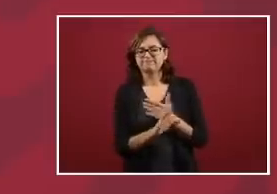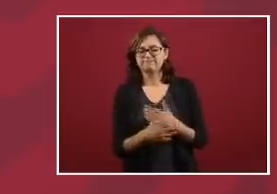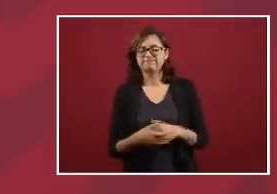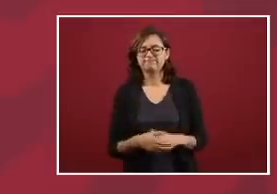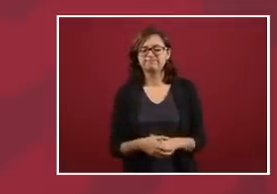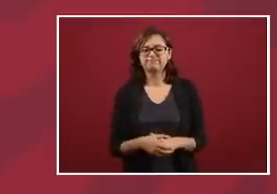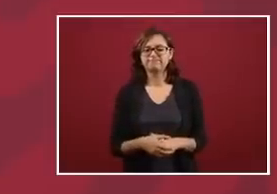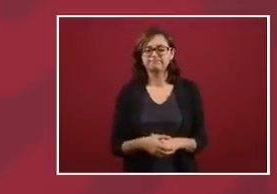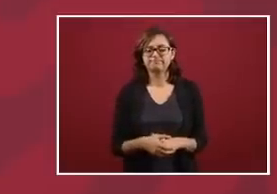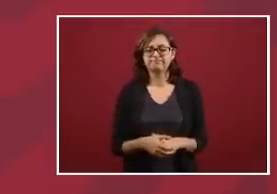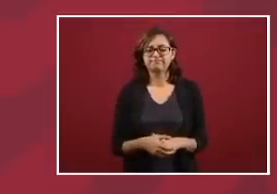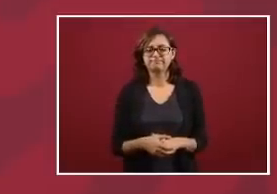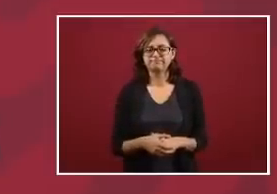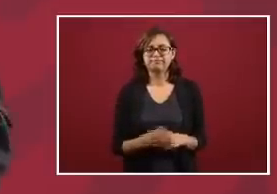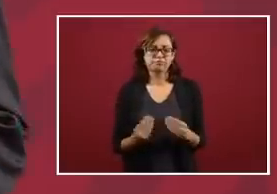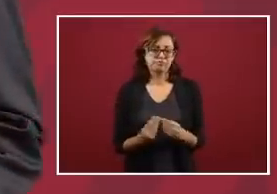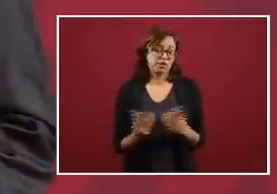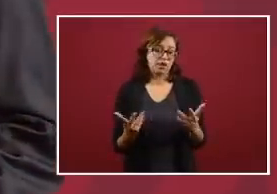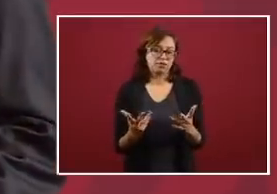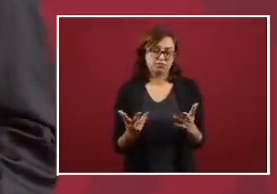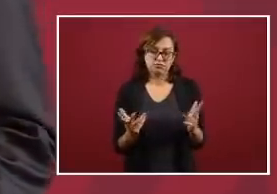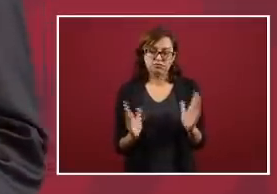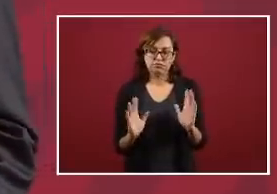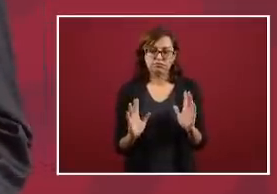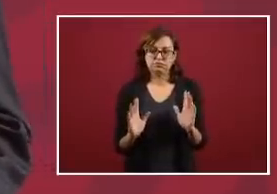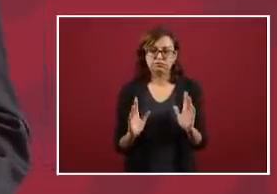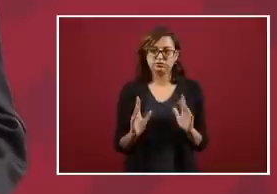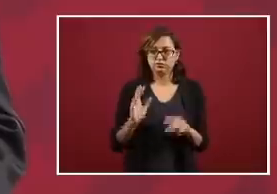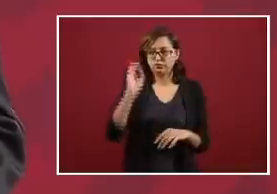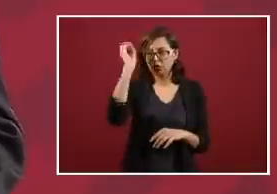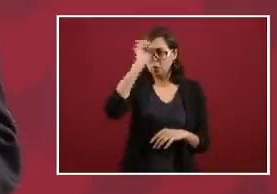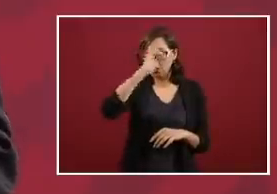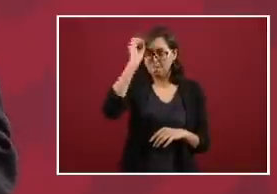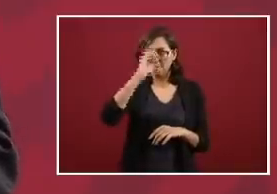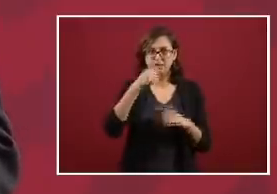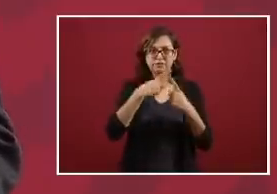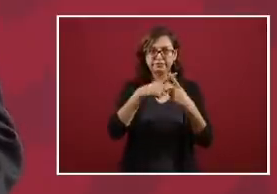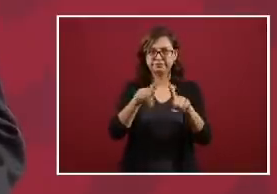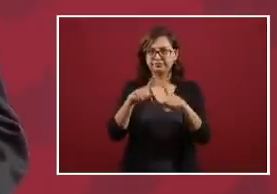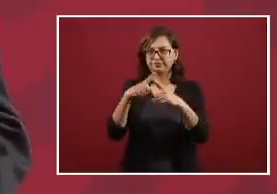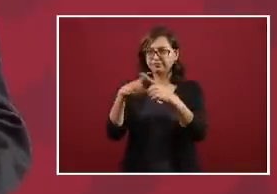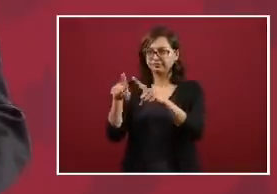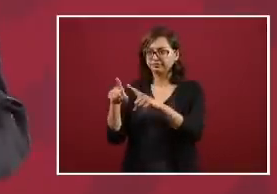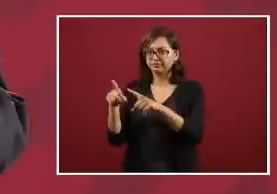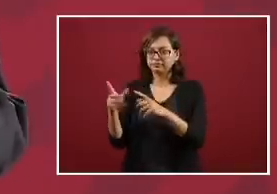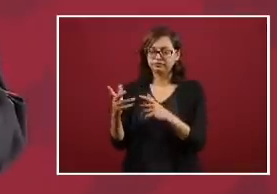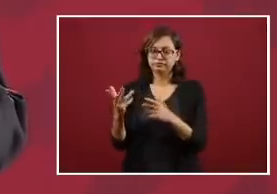luego, respetamos las opiniones de